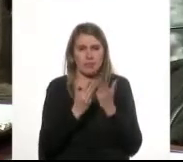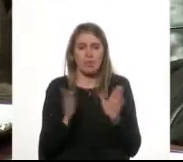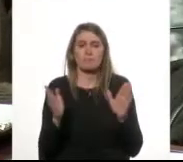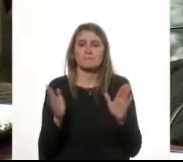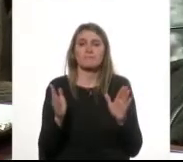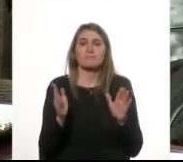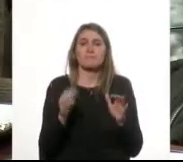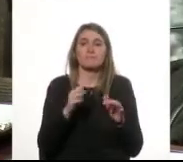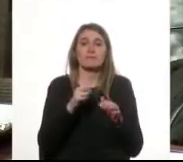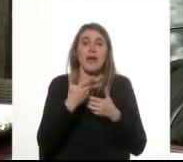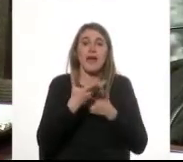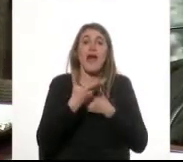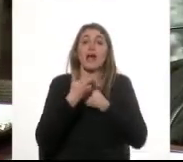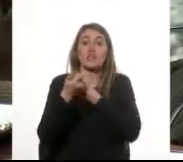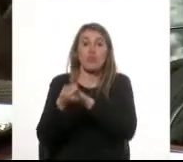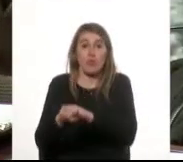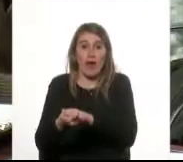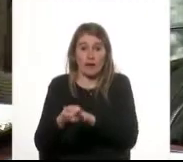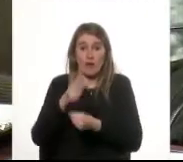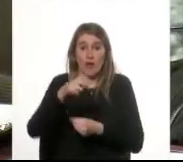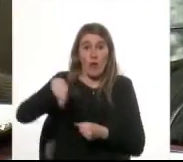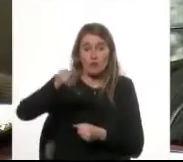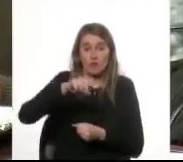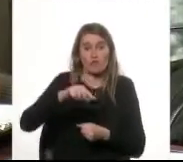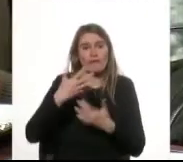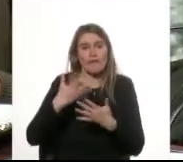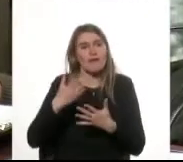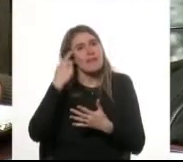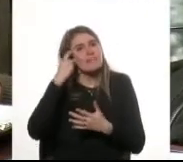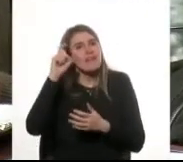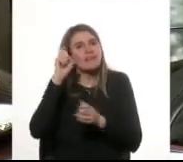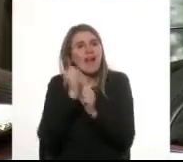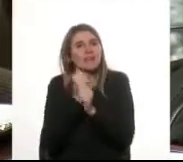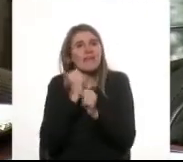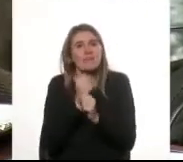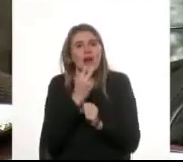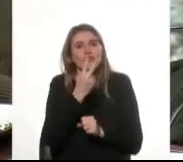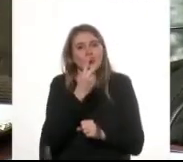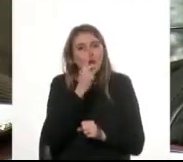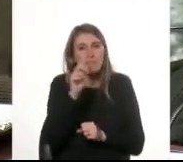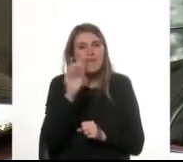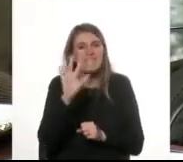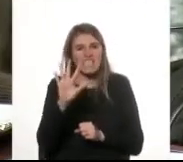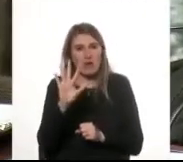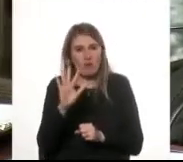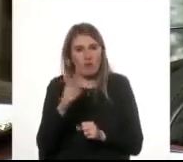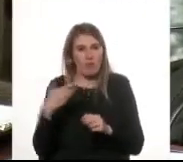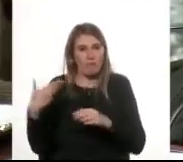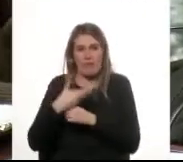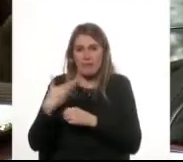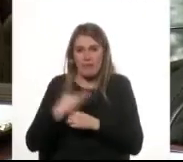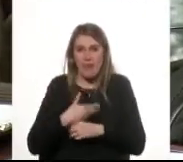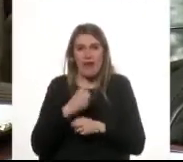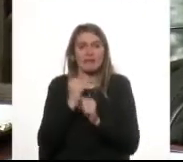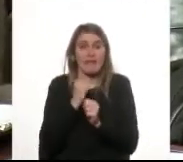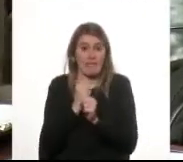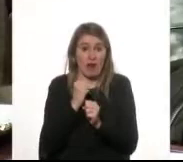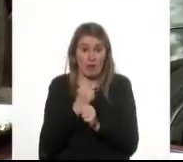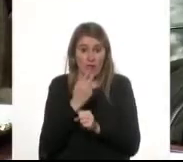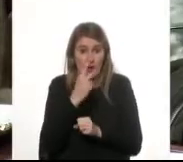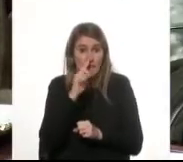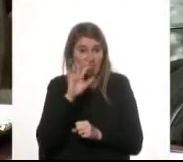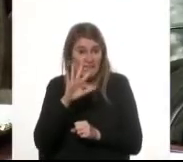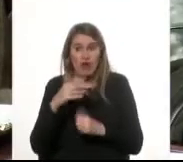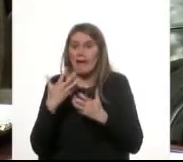para tratar de ayudar a aquellos pobres que trataban de inventarse un trabajo. En el 2005 el pedido de la gente era trabajo.